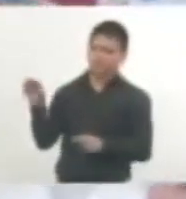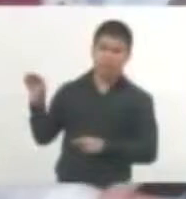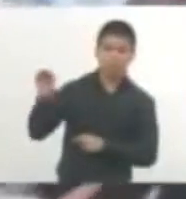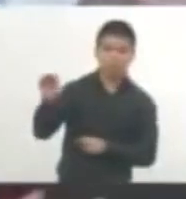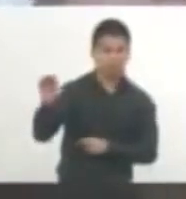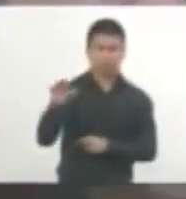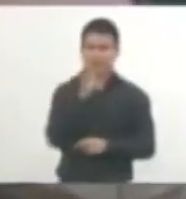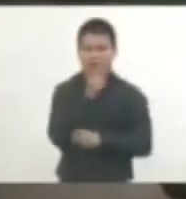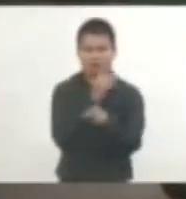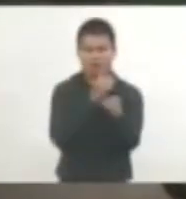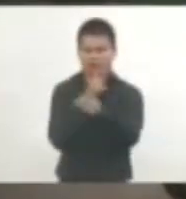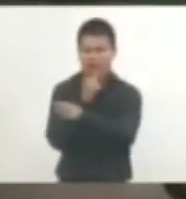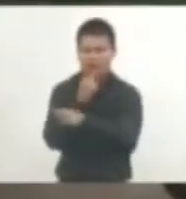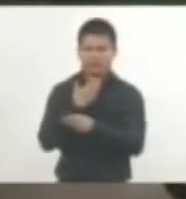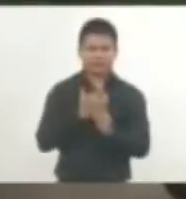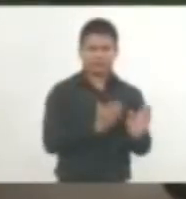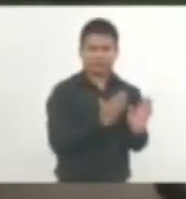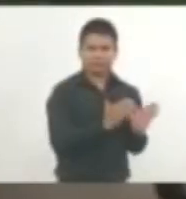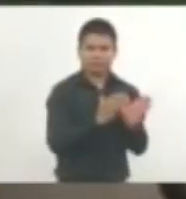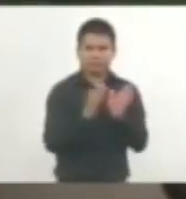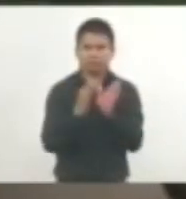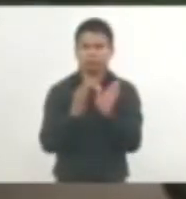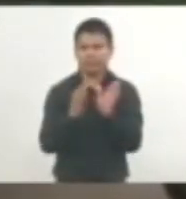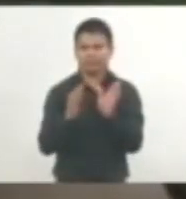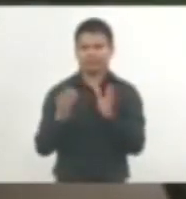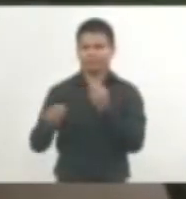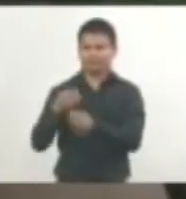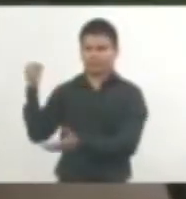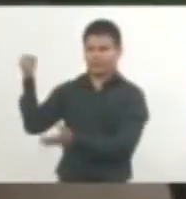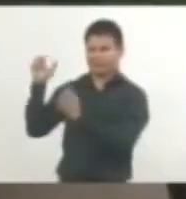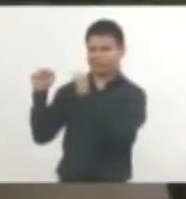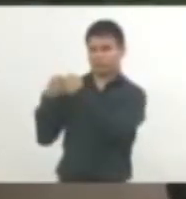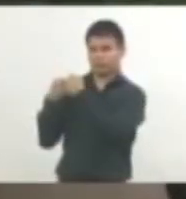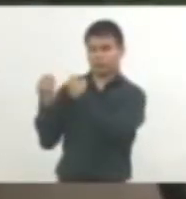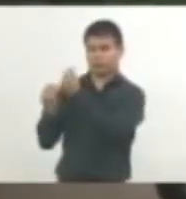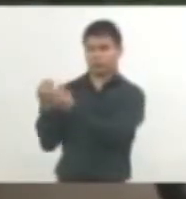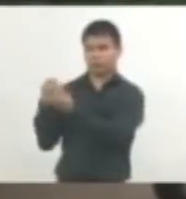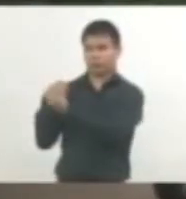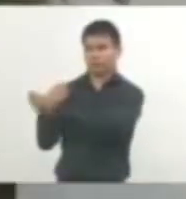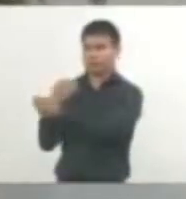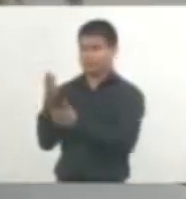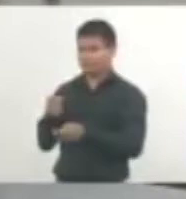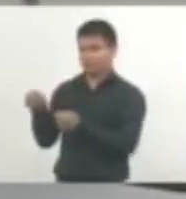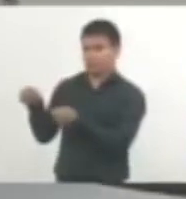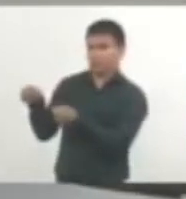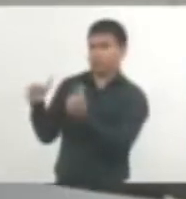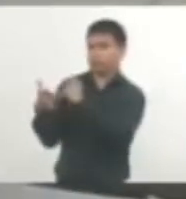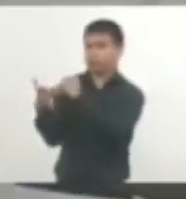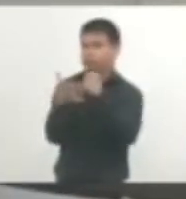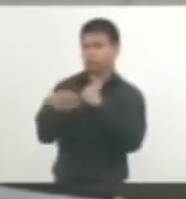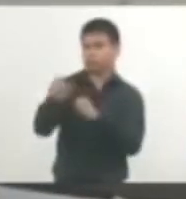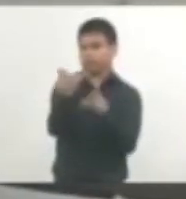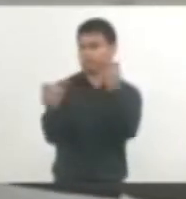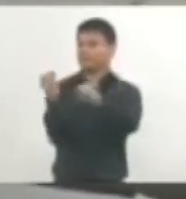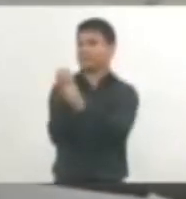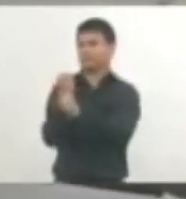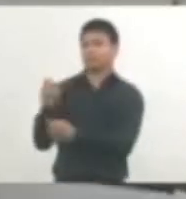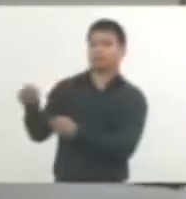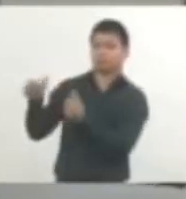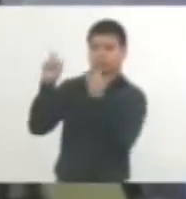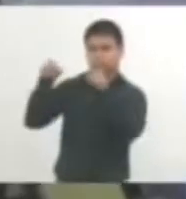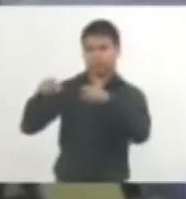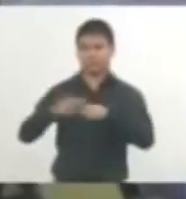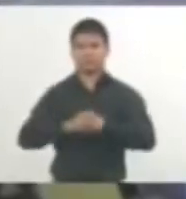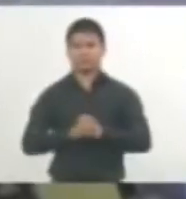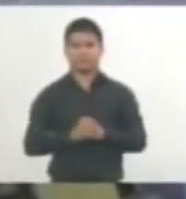colaboración armónica con la administración y con el seguimiento de la DAF, que se empezaran a pagar esos pasivos. El Contralor concluyó con que, a pesar de que